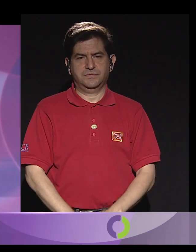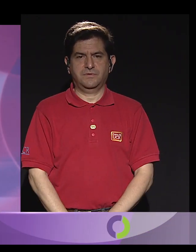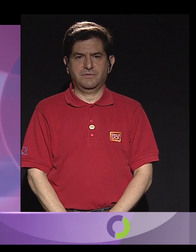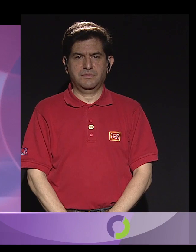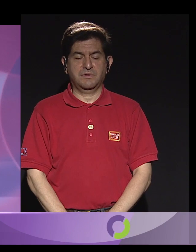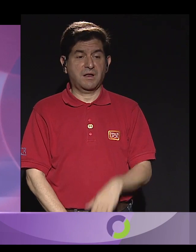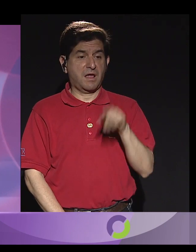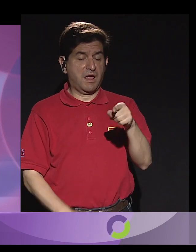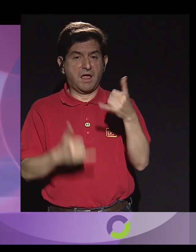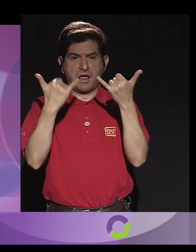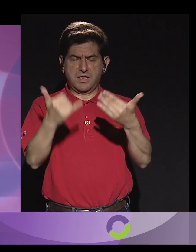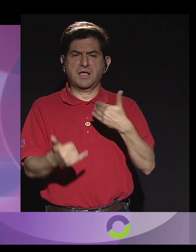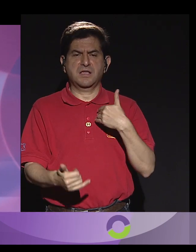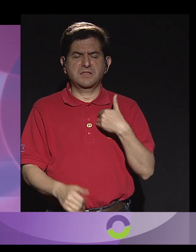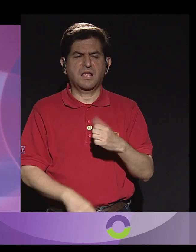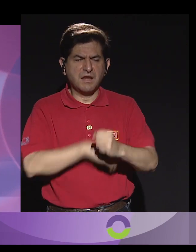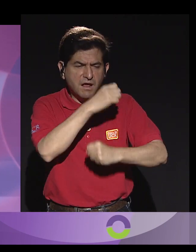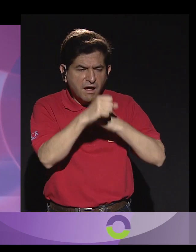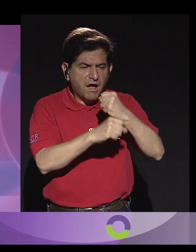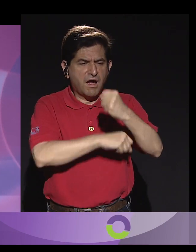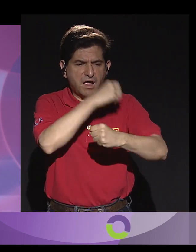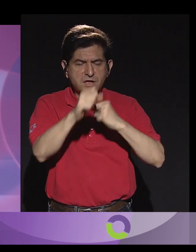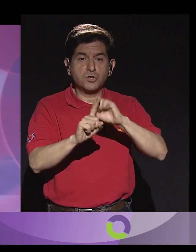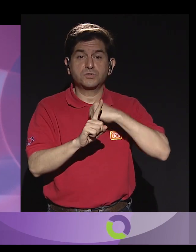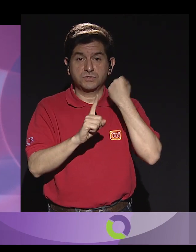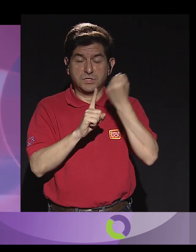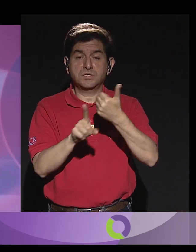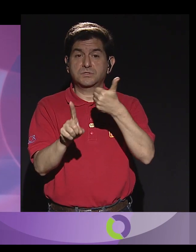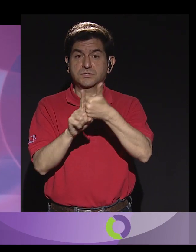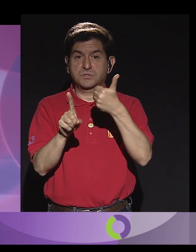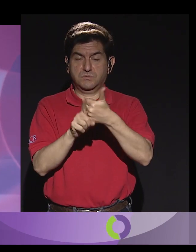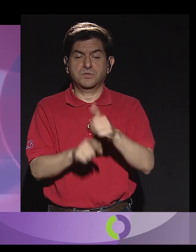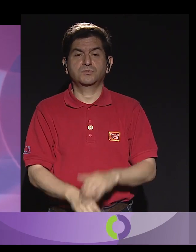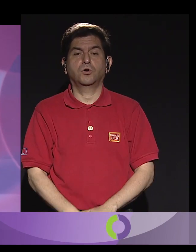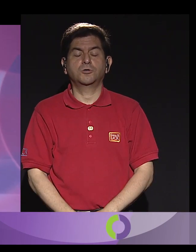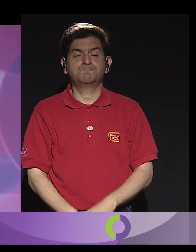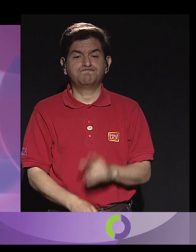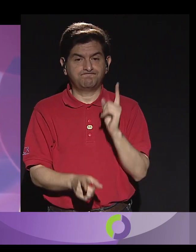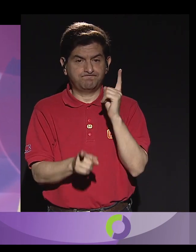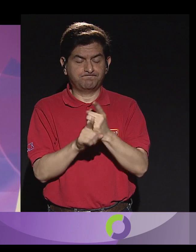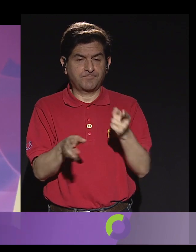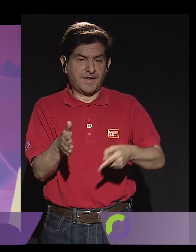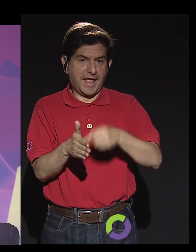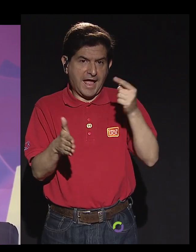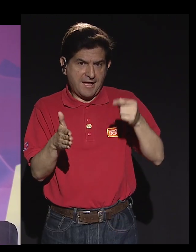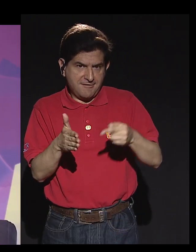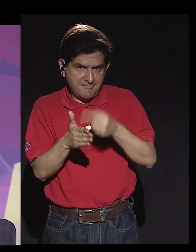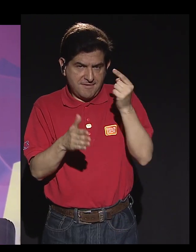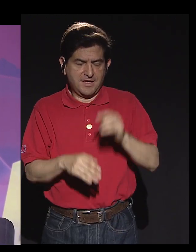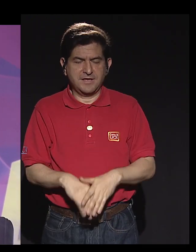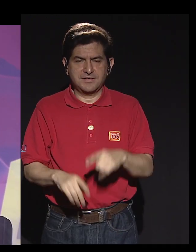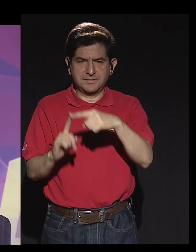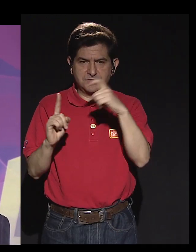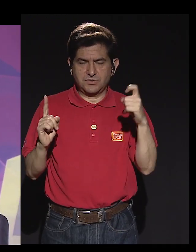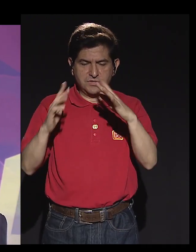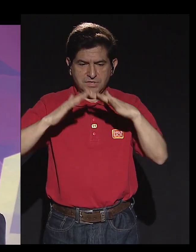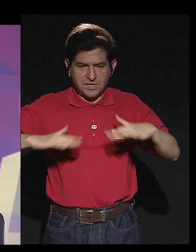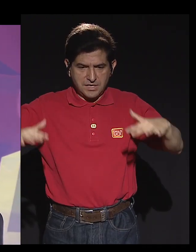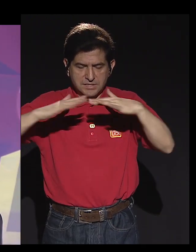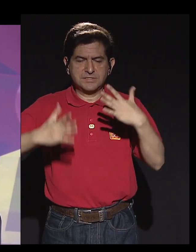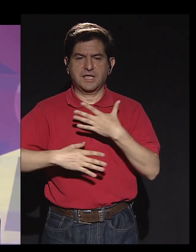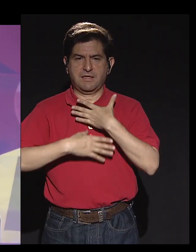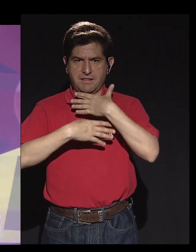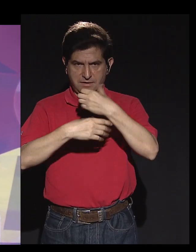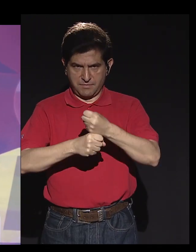el hecho de tener ya cierta edad, ciertas condiciones, hace que efectivamente en muchas ocasiones desde los mismos ambientes